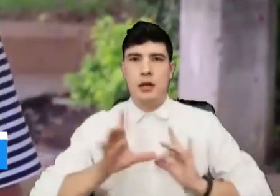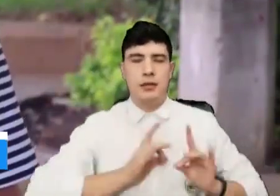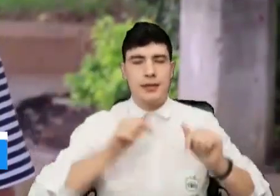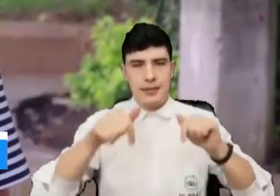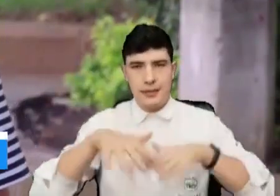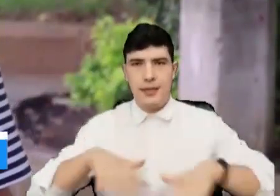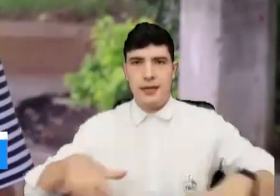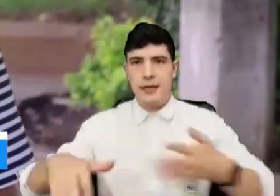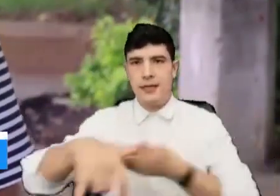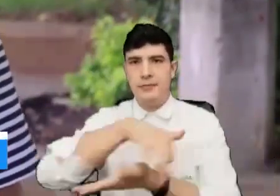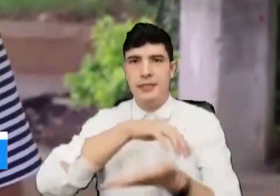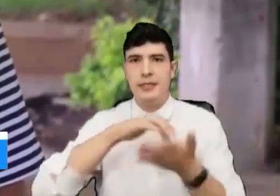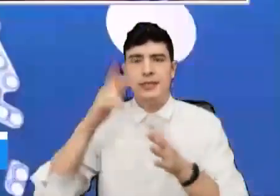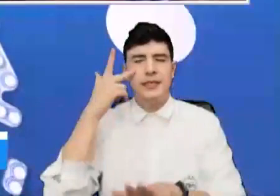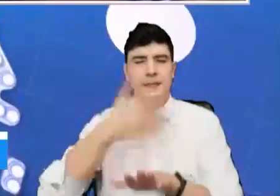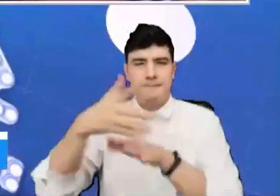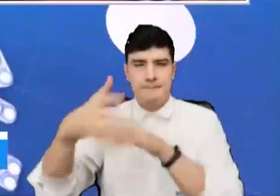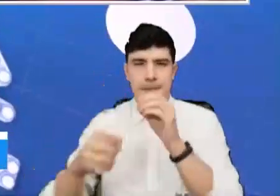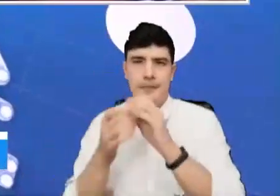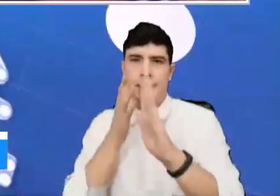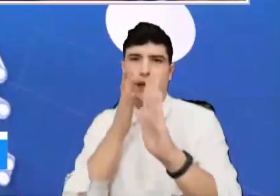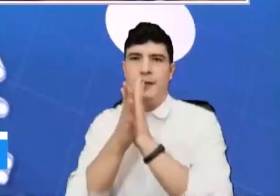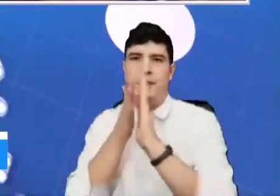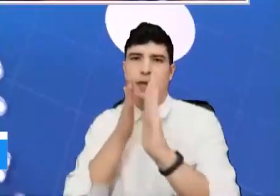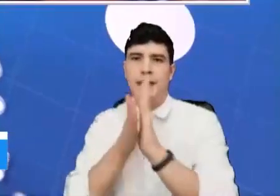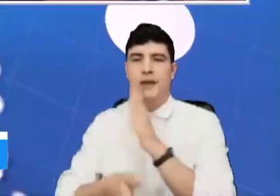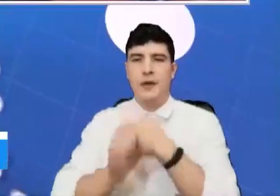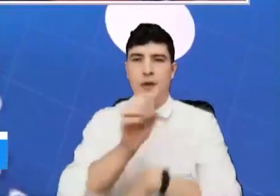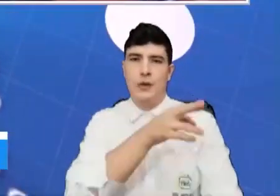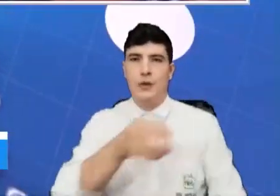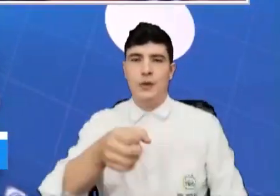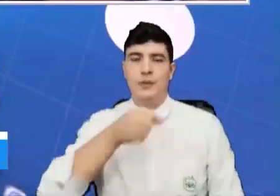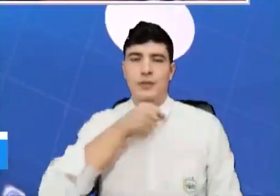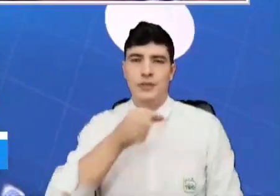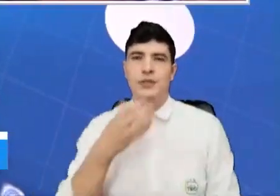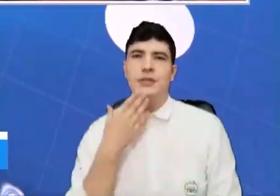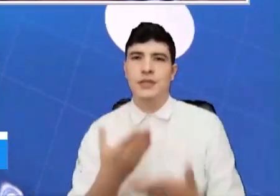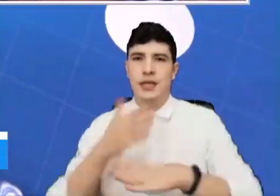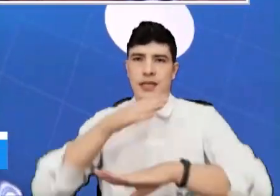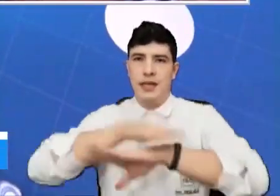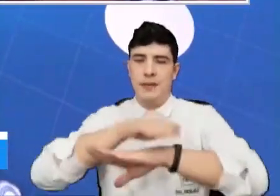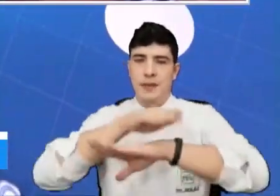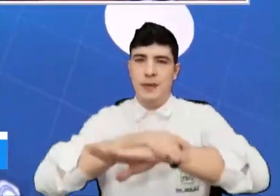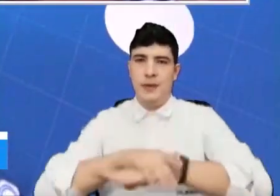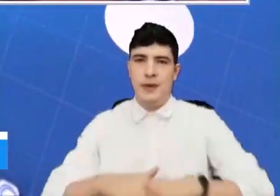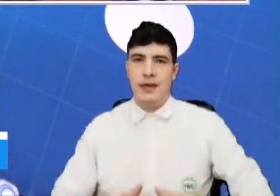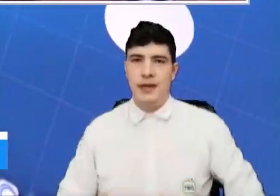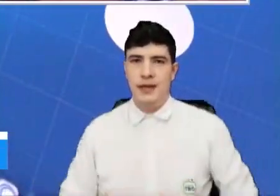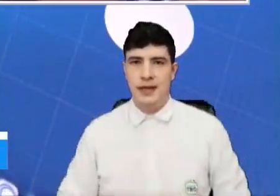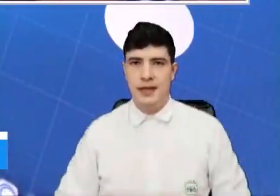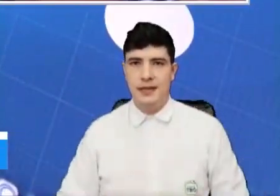Esa es toda la información por el momento desde el municipio de San Gil. Continúen, compañeros, con más noticias desde Estudios.